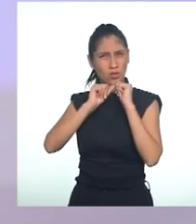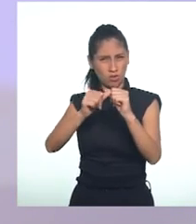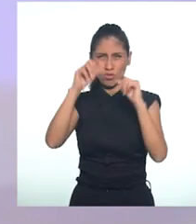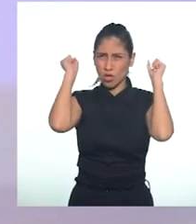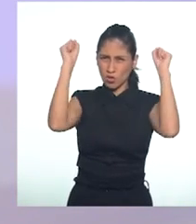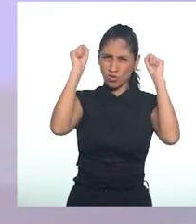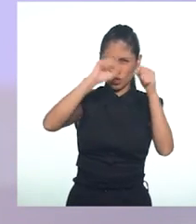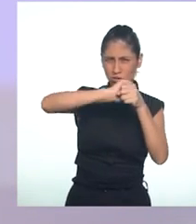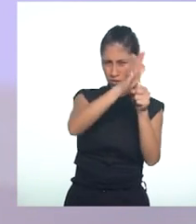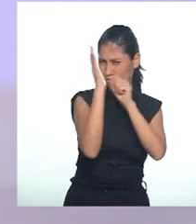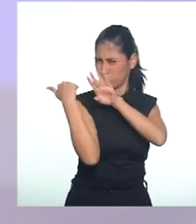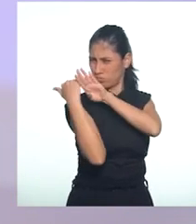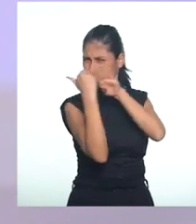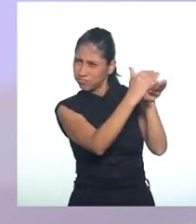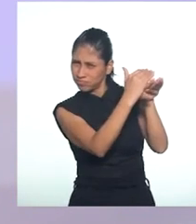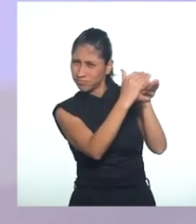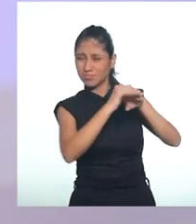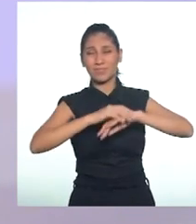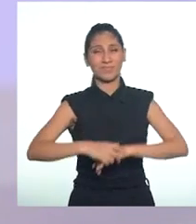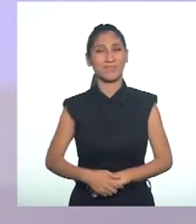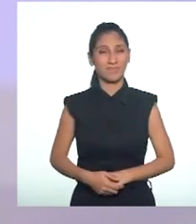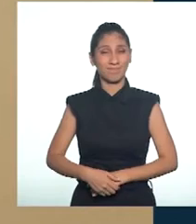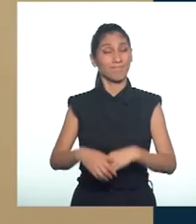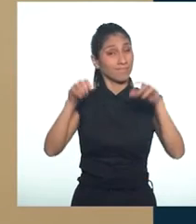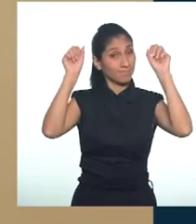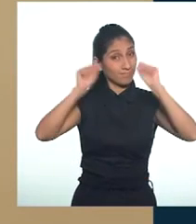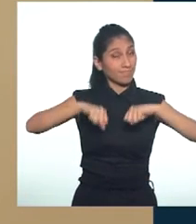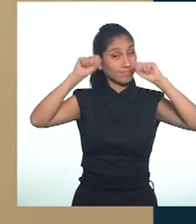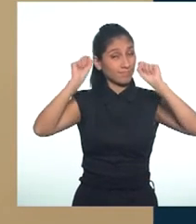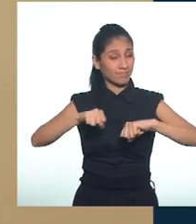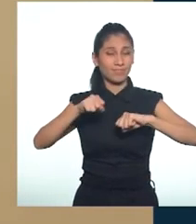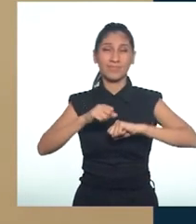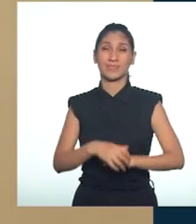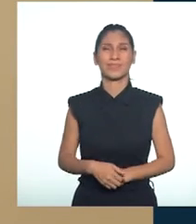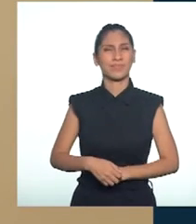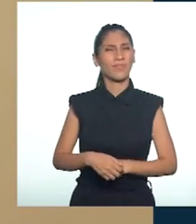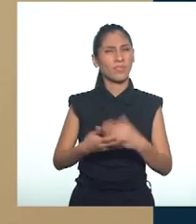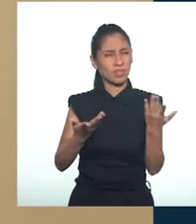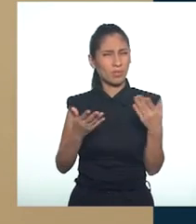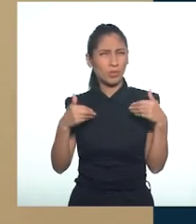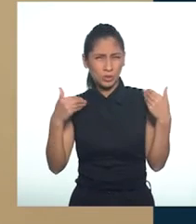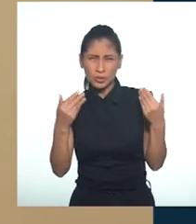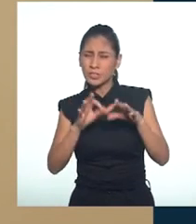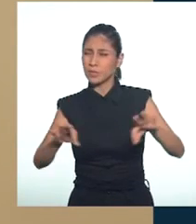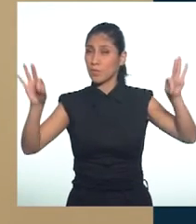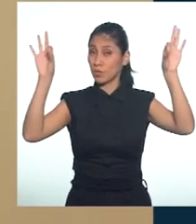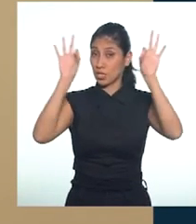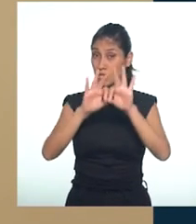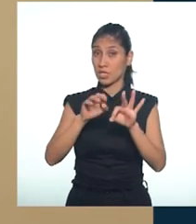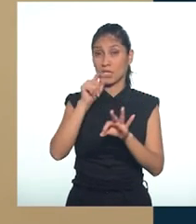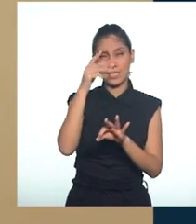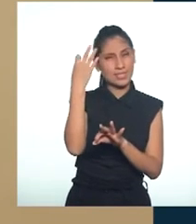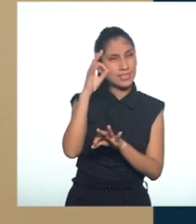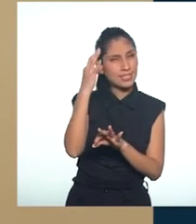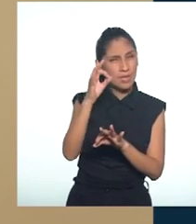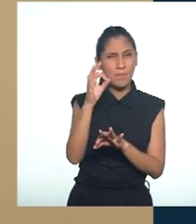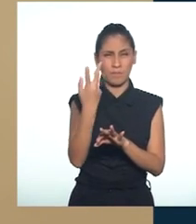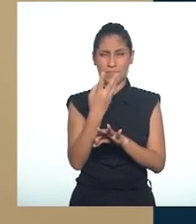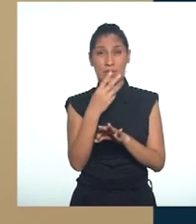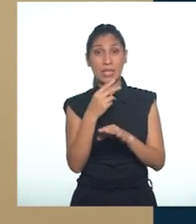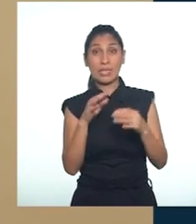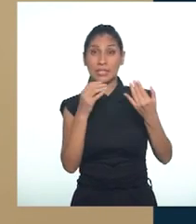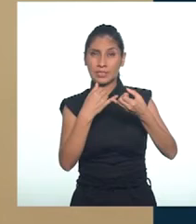continuar luchando contra el COVID-19. Así es, chicas y chicos. Por eso es muy importante que estemos